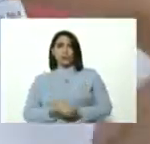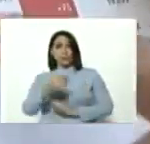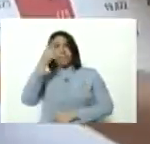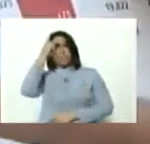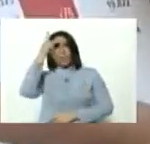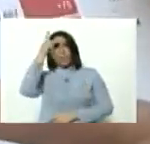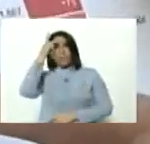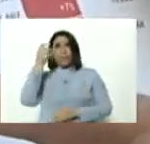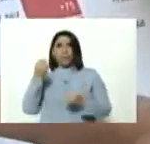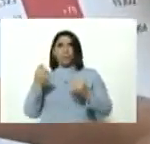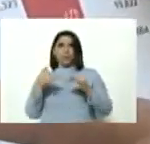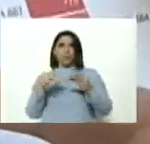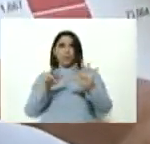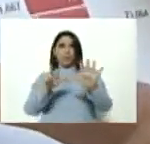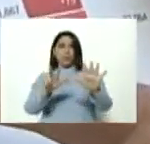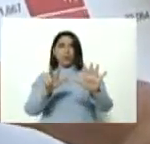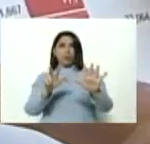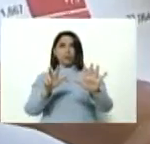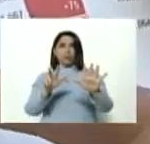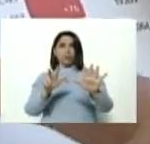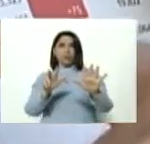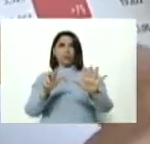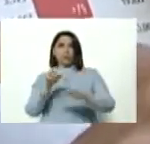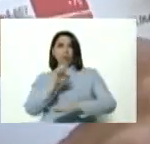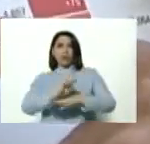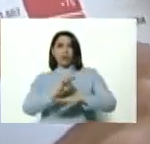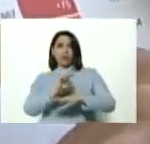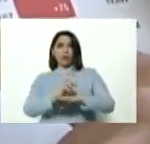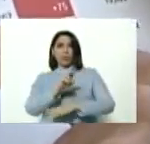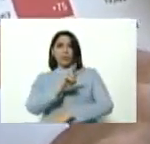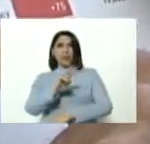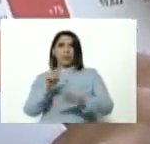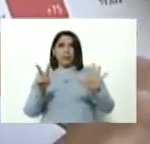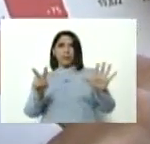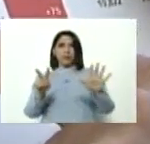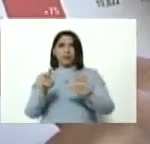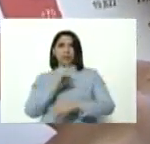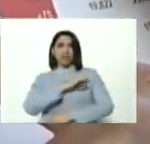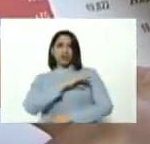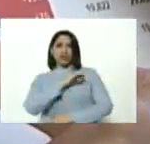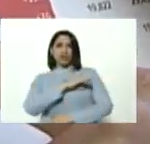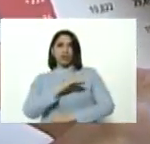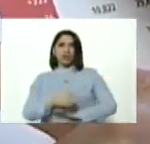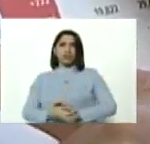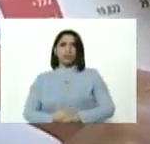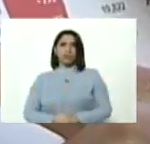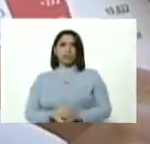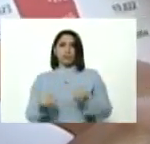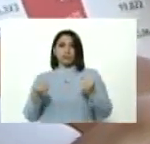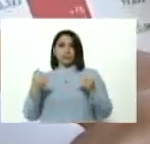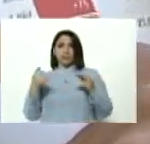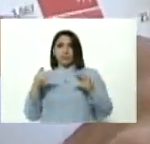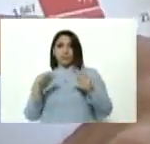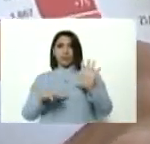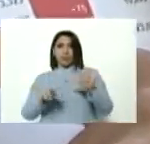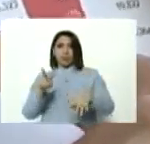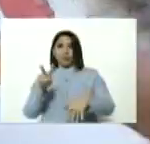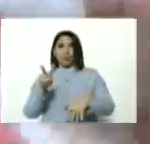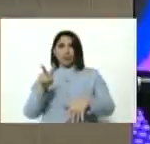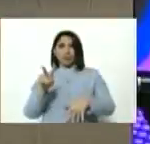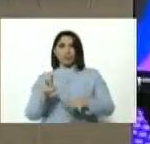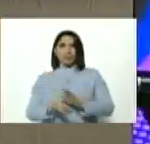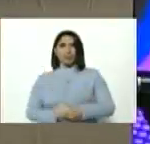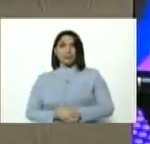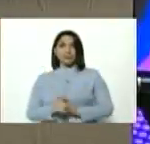el número 8, Ecuador el número 27, Chile el número 12. Ese